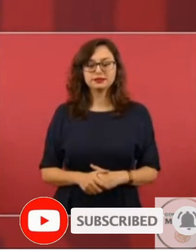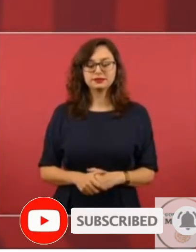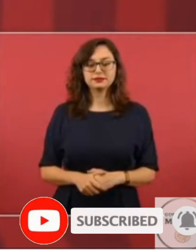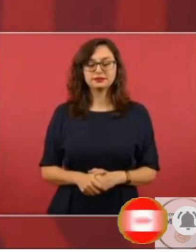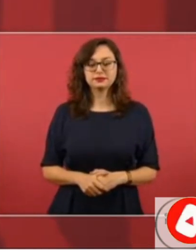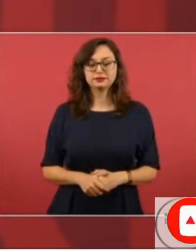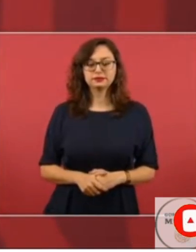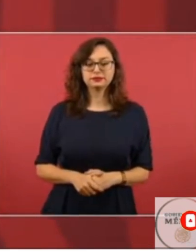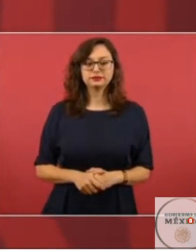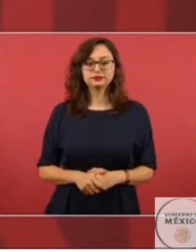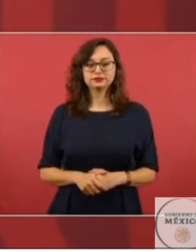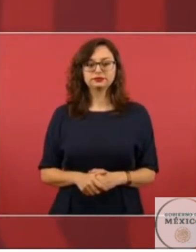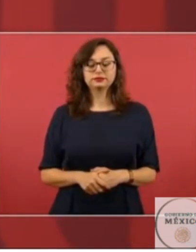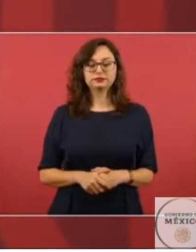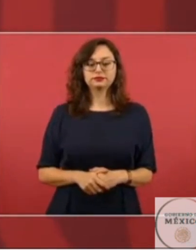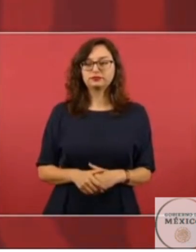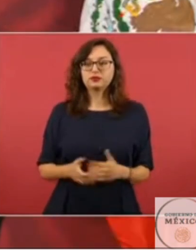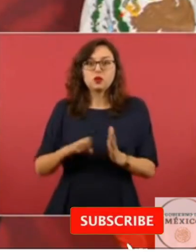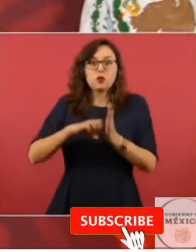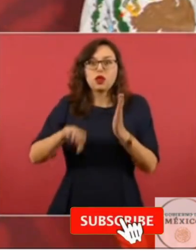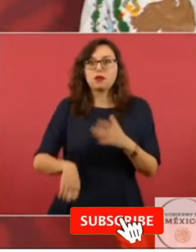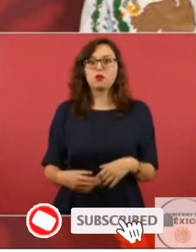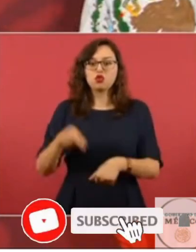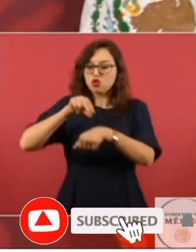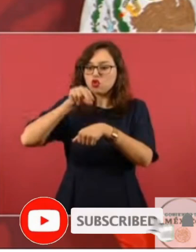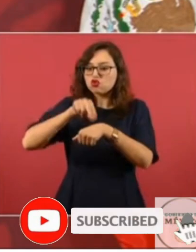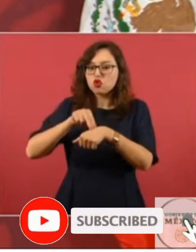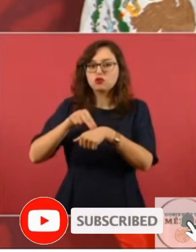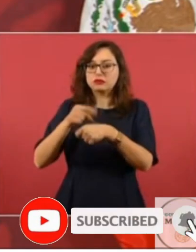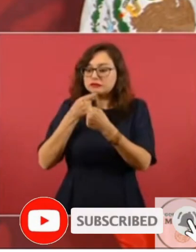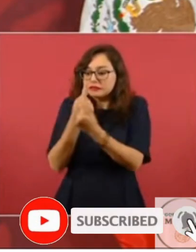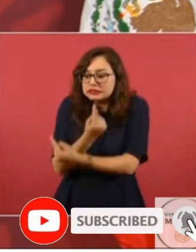no habían pediatras.